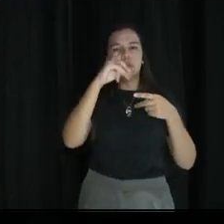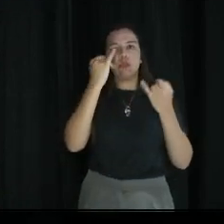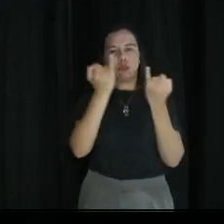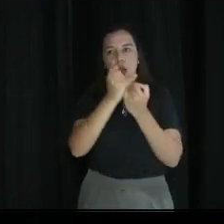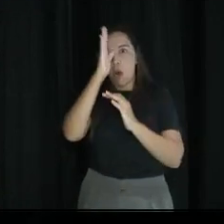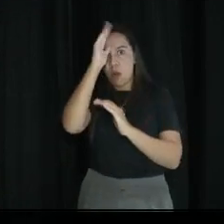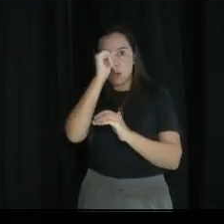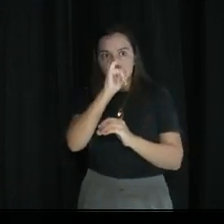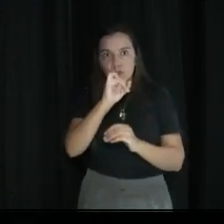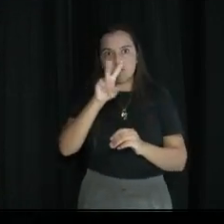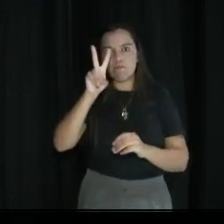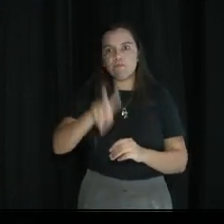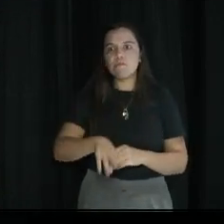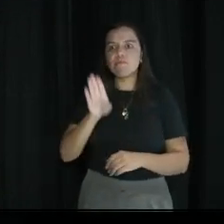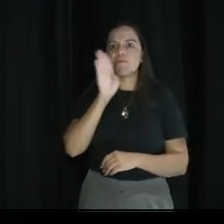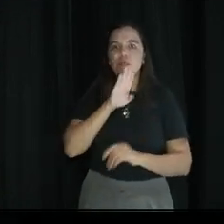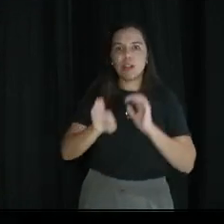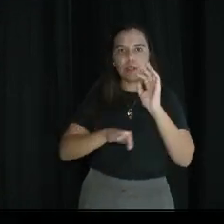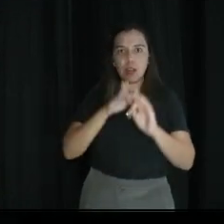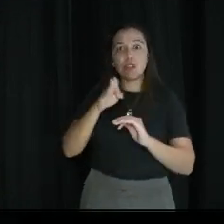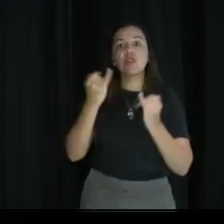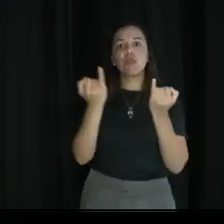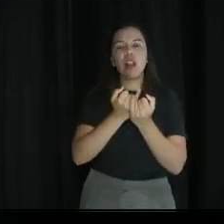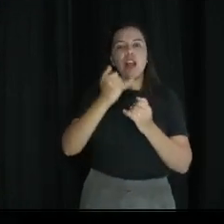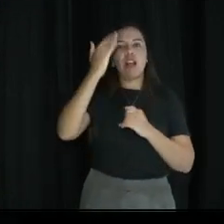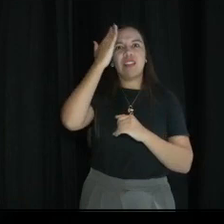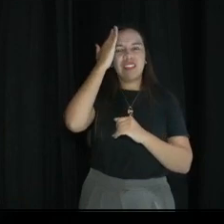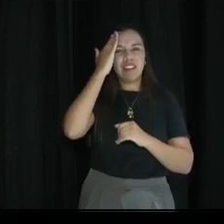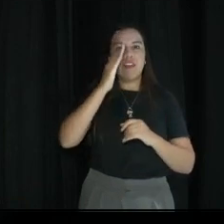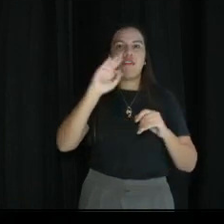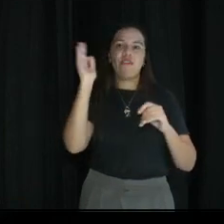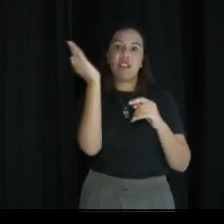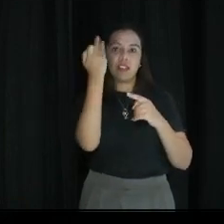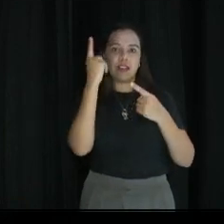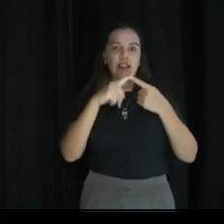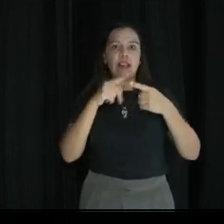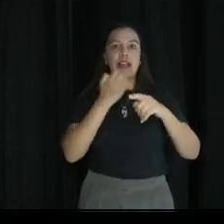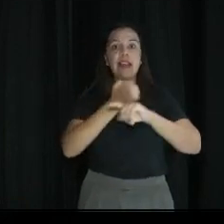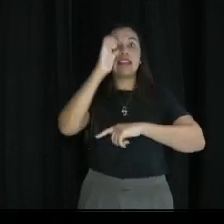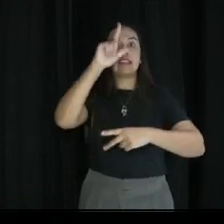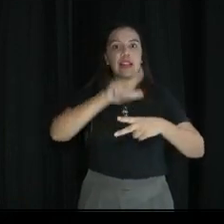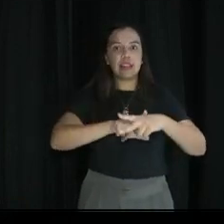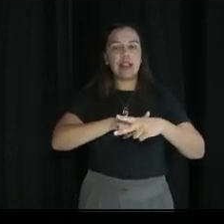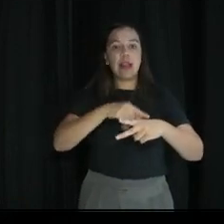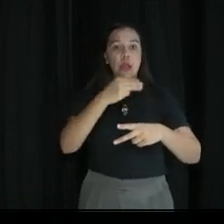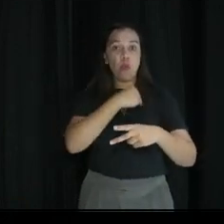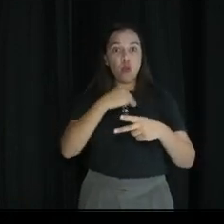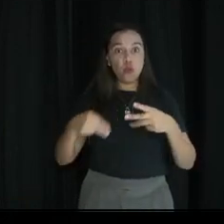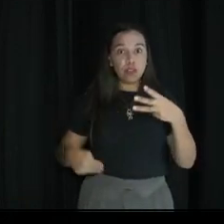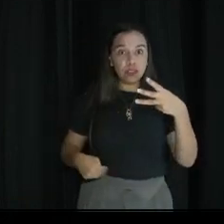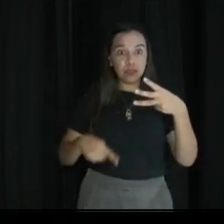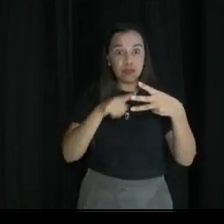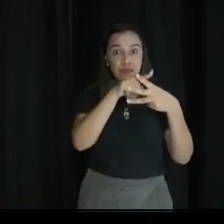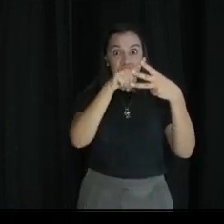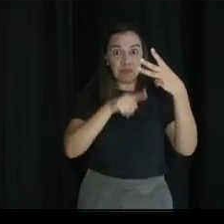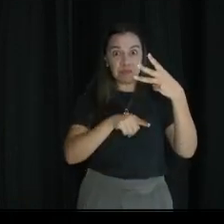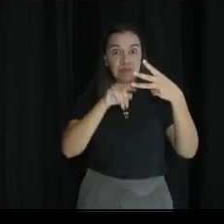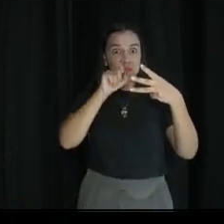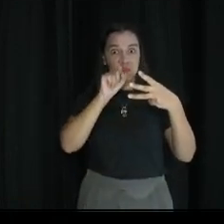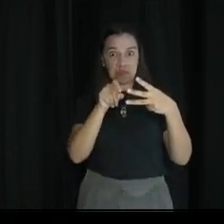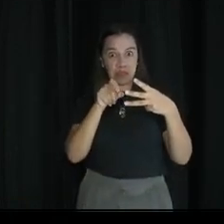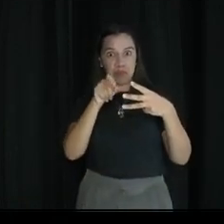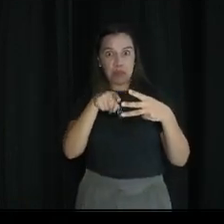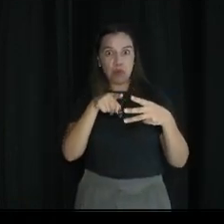tanto de autoridades federales, estatales, incluso municipales, primero determinar si son del ámbito